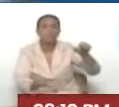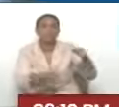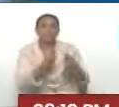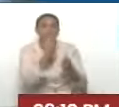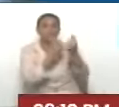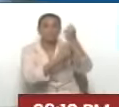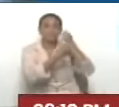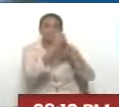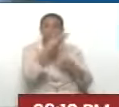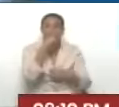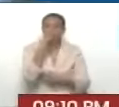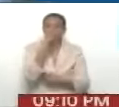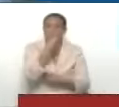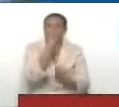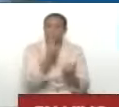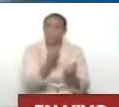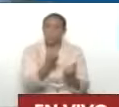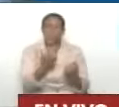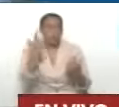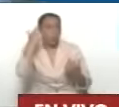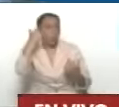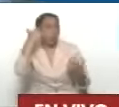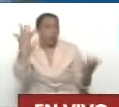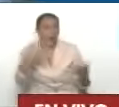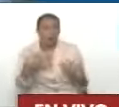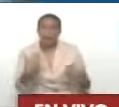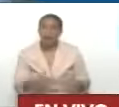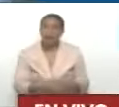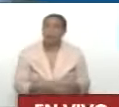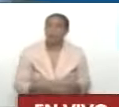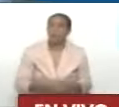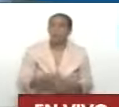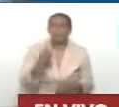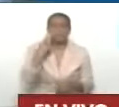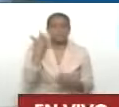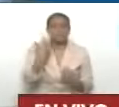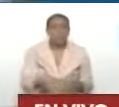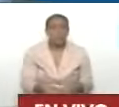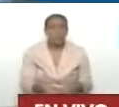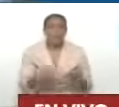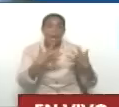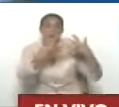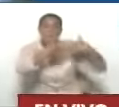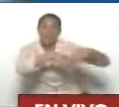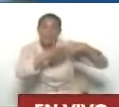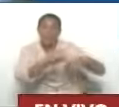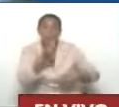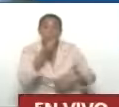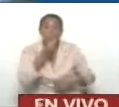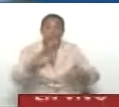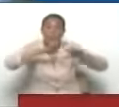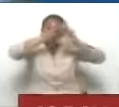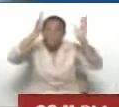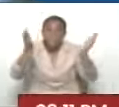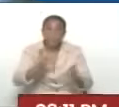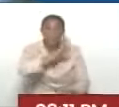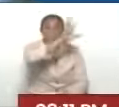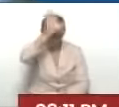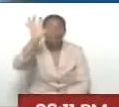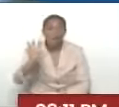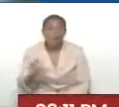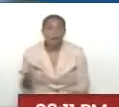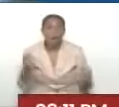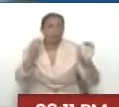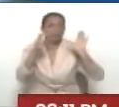mercantilista, exacerbado mercantilista, y la industria de alimentos mundial